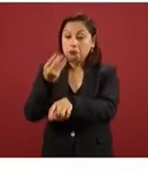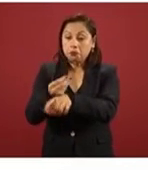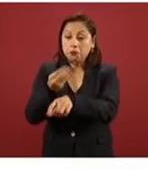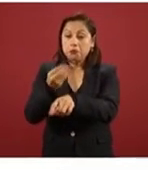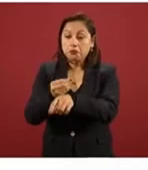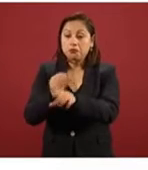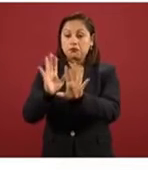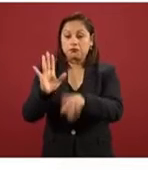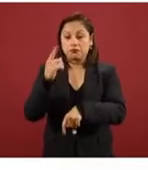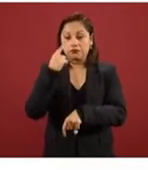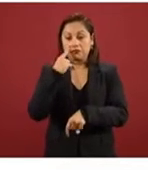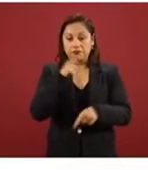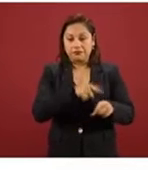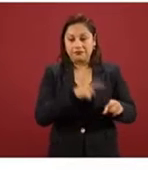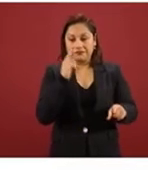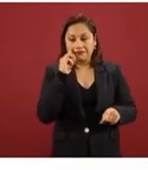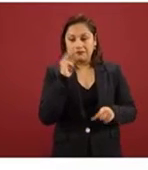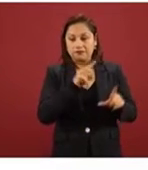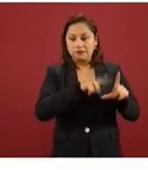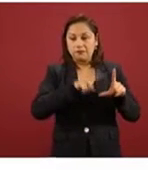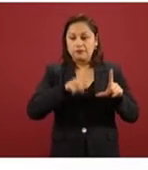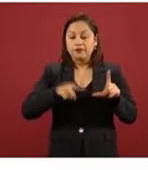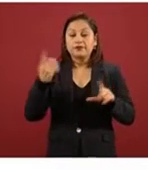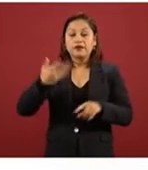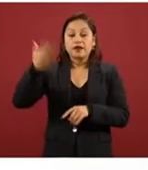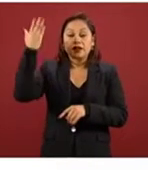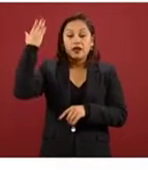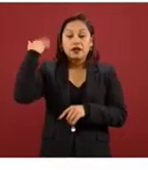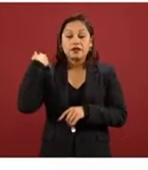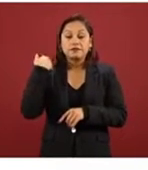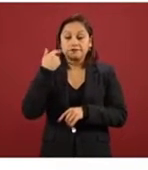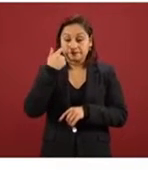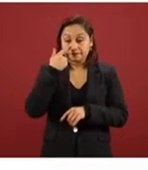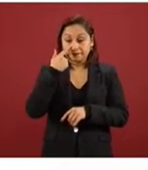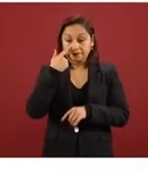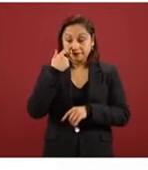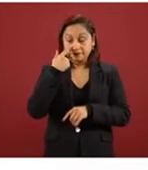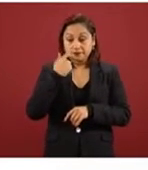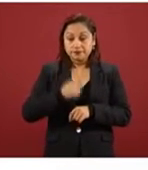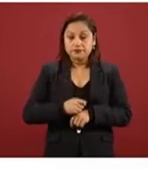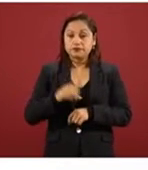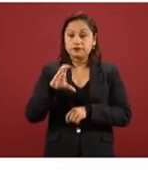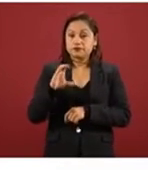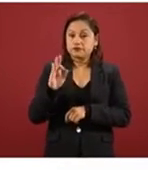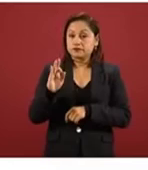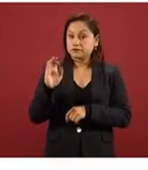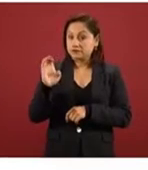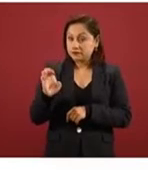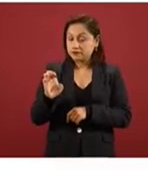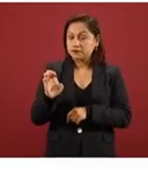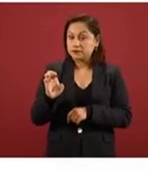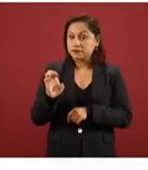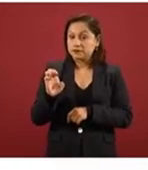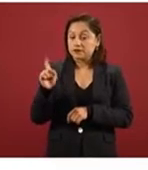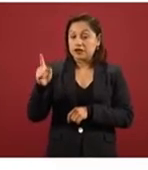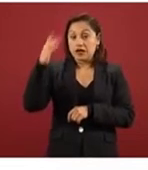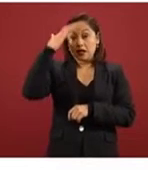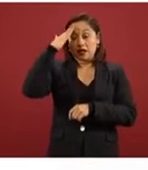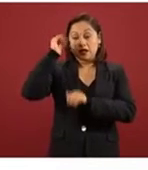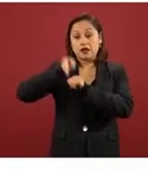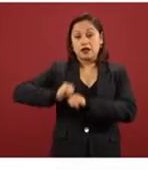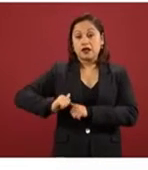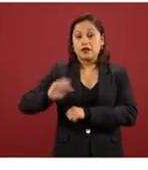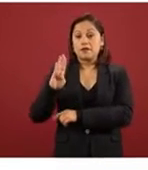aquí algunos tiempos de lo que tardaron los compañeros de la Comisión Federal de Electricidad, encabezados por el licenciado